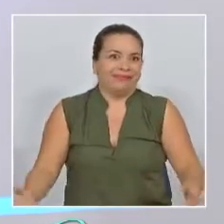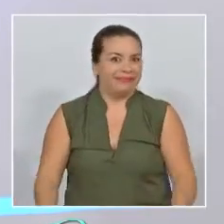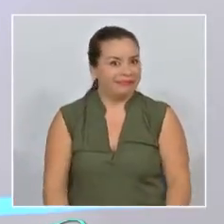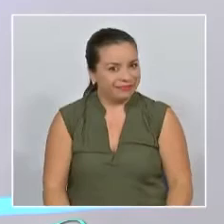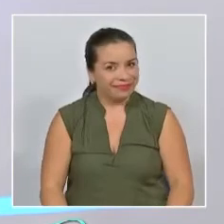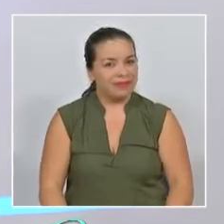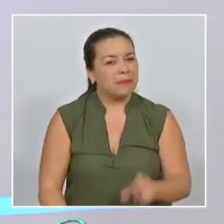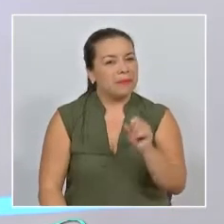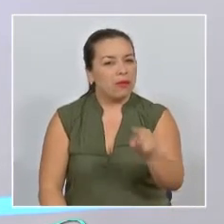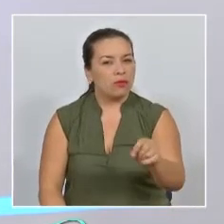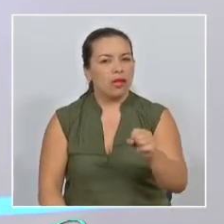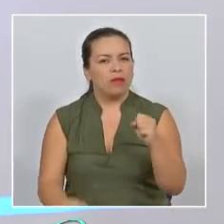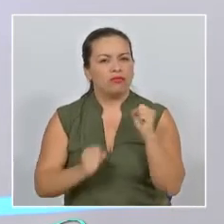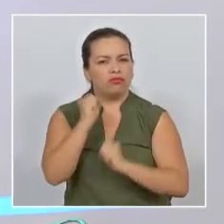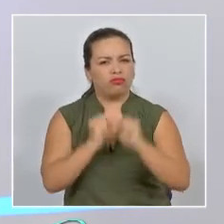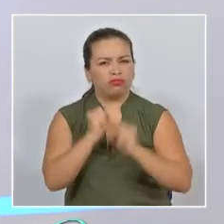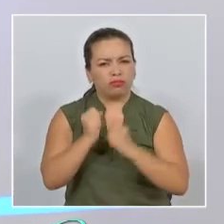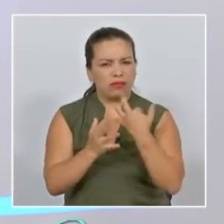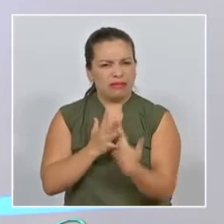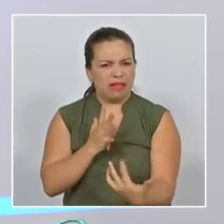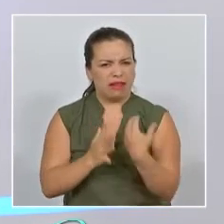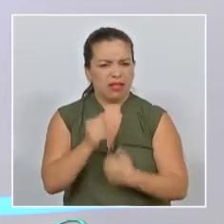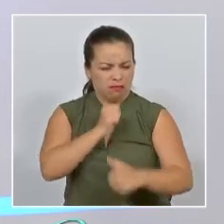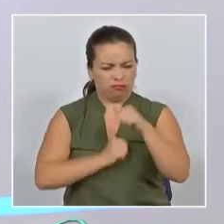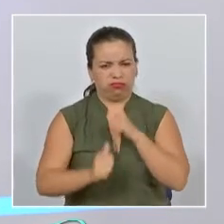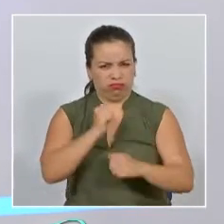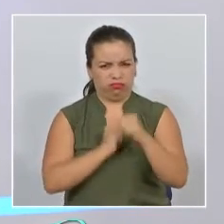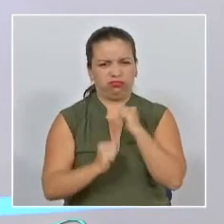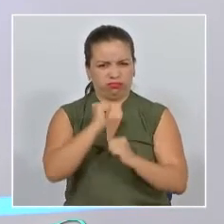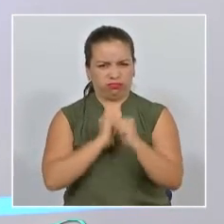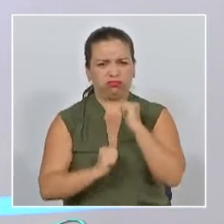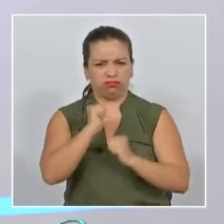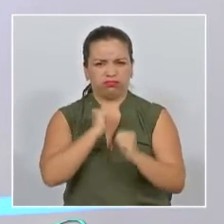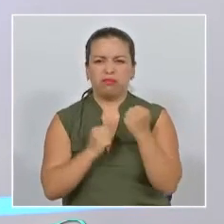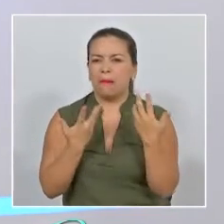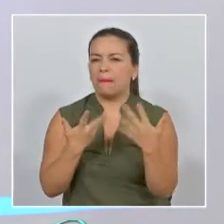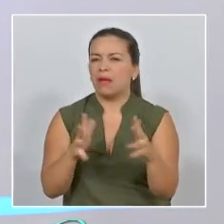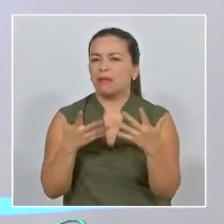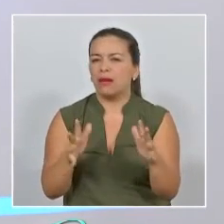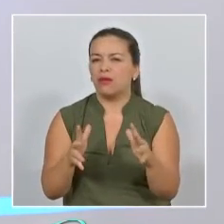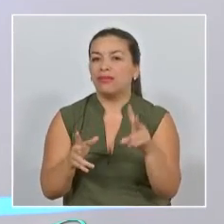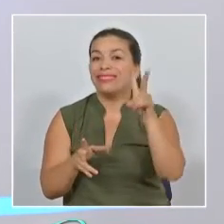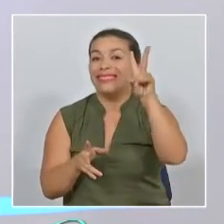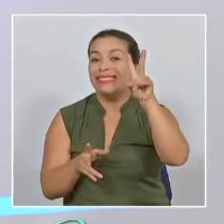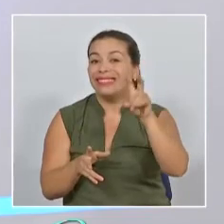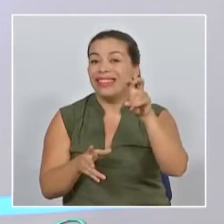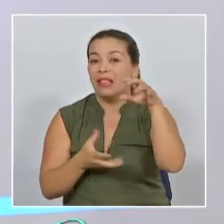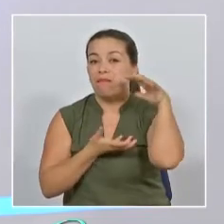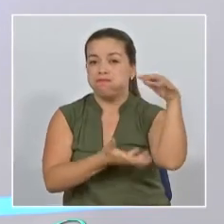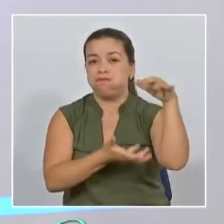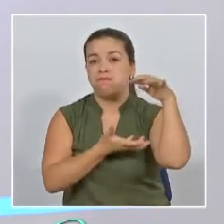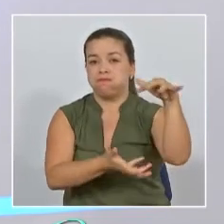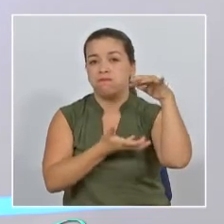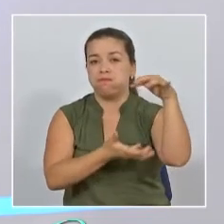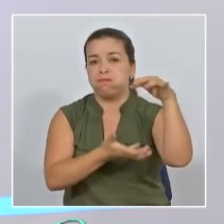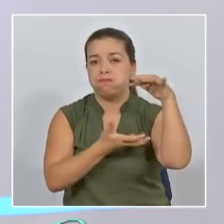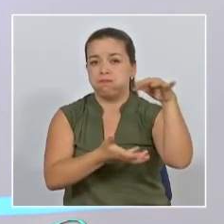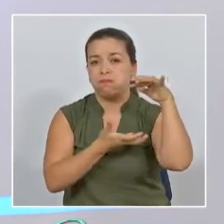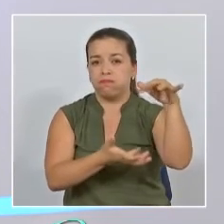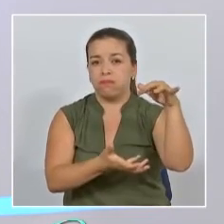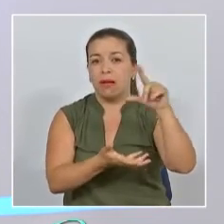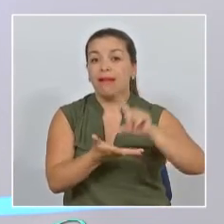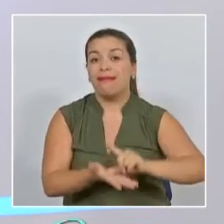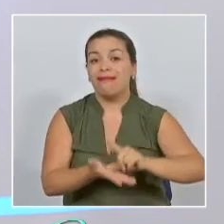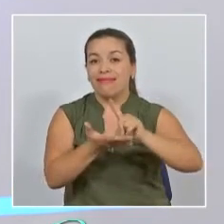cuánto bombea de sangre este corazón, esta motobomba? 7 toneladas al día, 7 mil